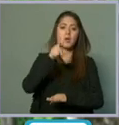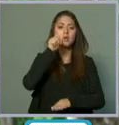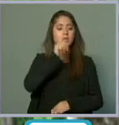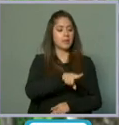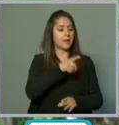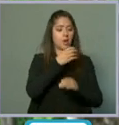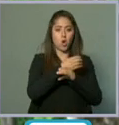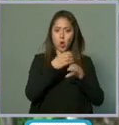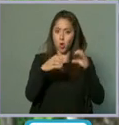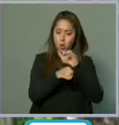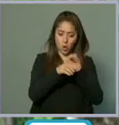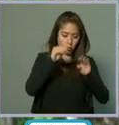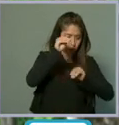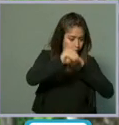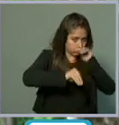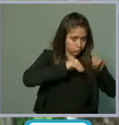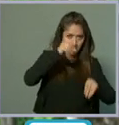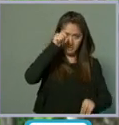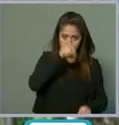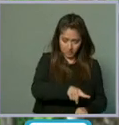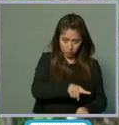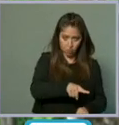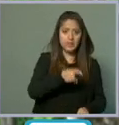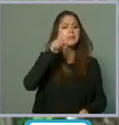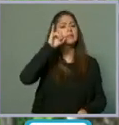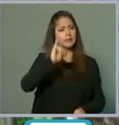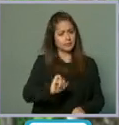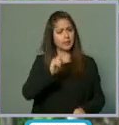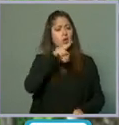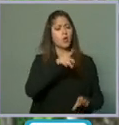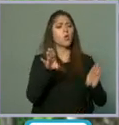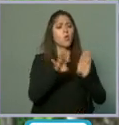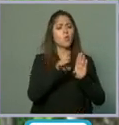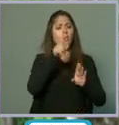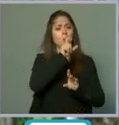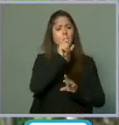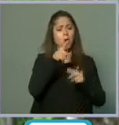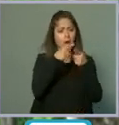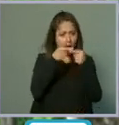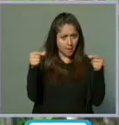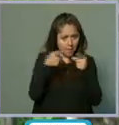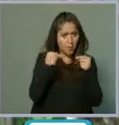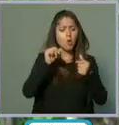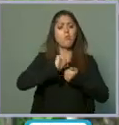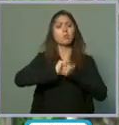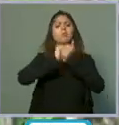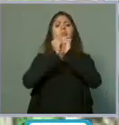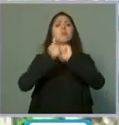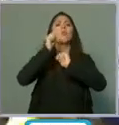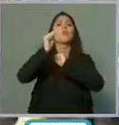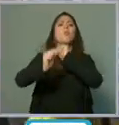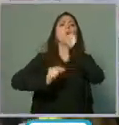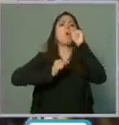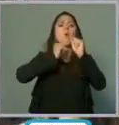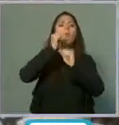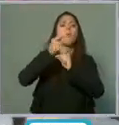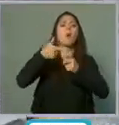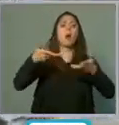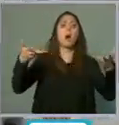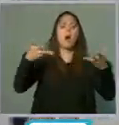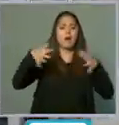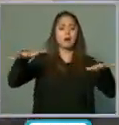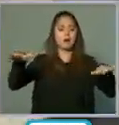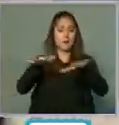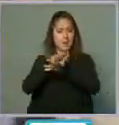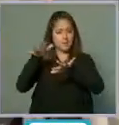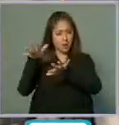mantiene. Sí, por ejemplo, el mismo país japonés se ha empezado a cambiar